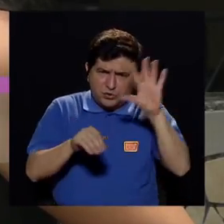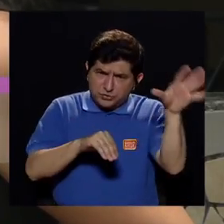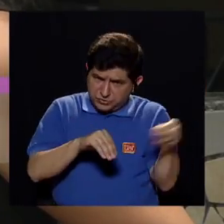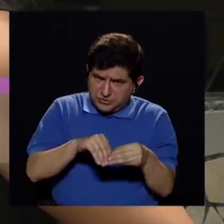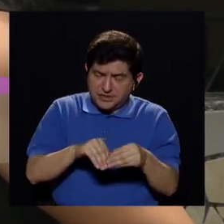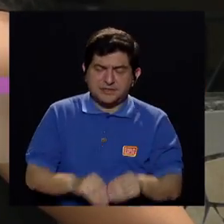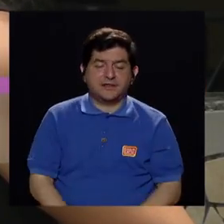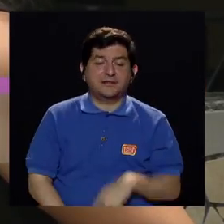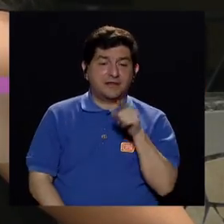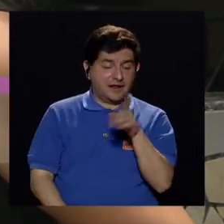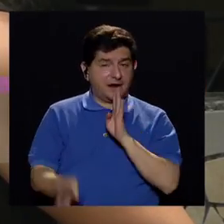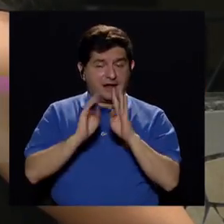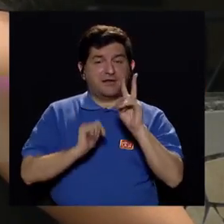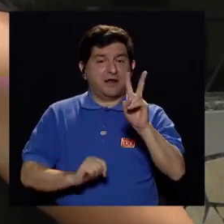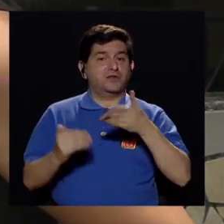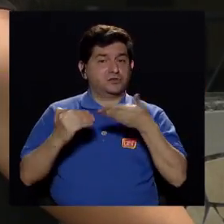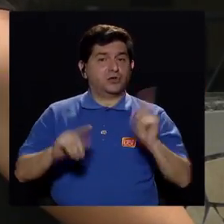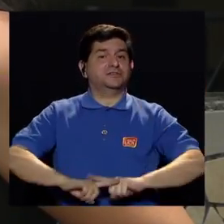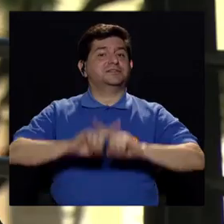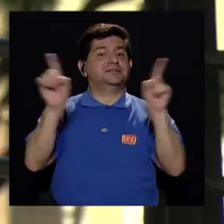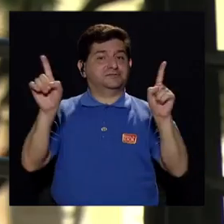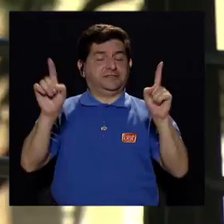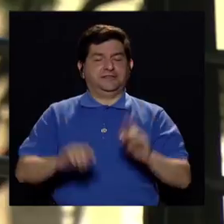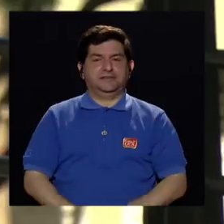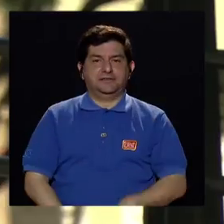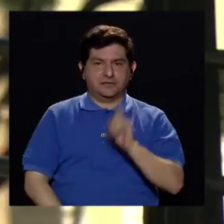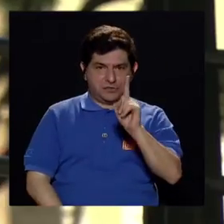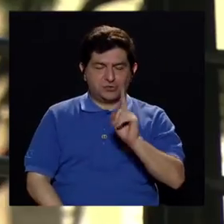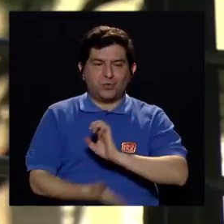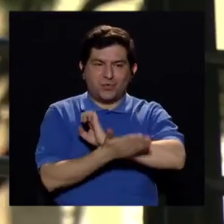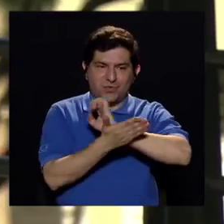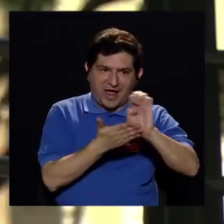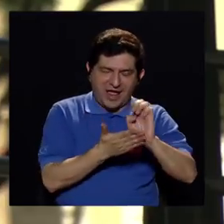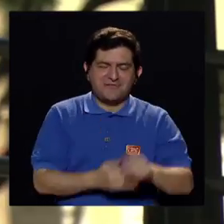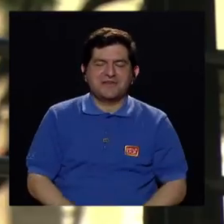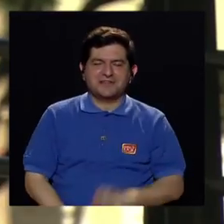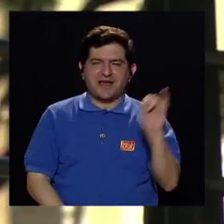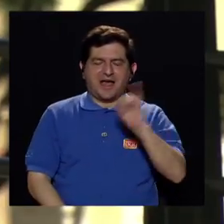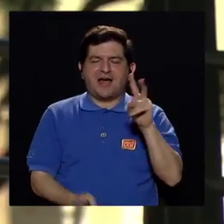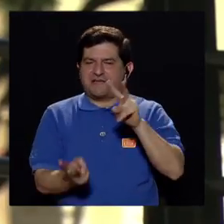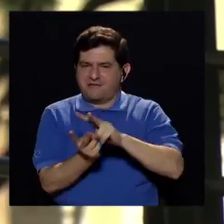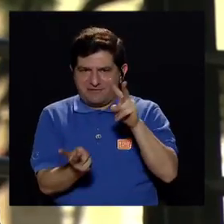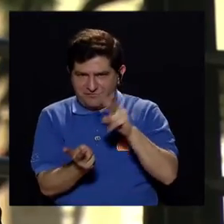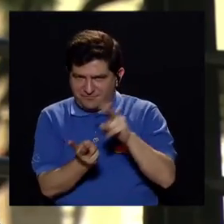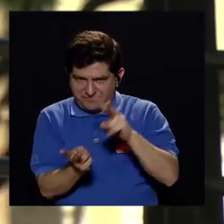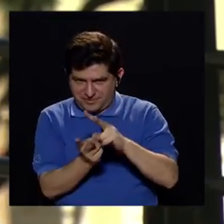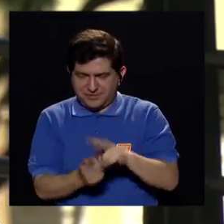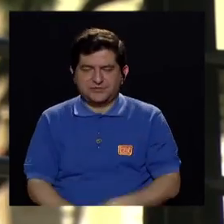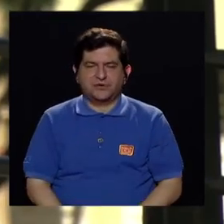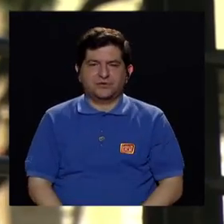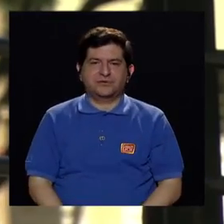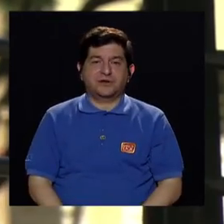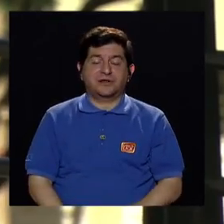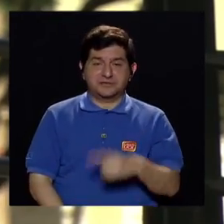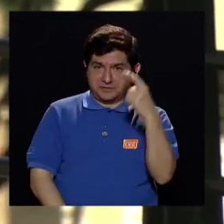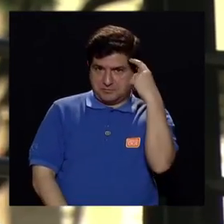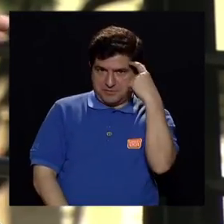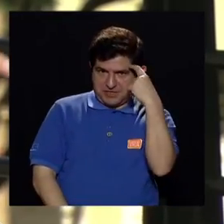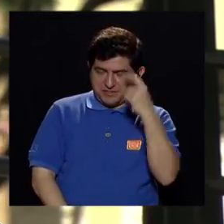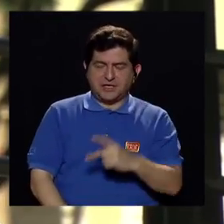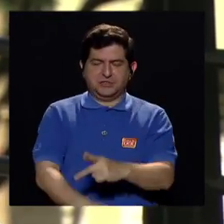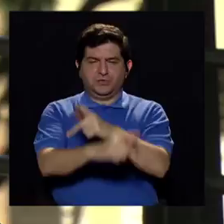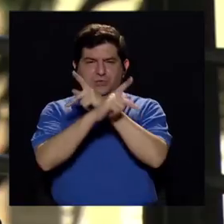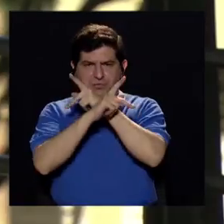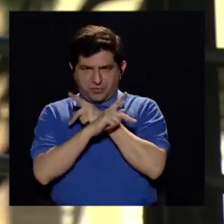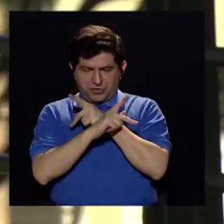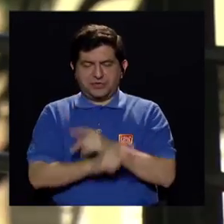sí estamos hablando de dos cosas diferentes. Una cosa es el evitar infecciones de transmisión sexual a través de lo que es la protección